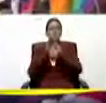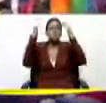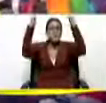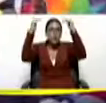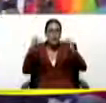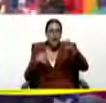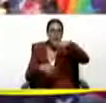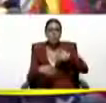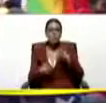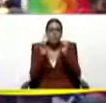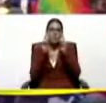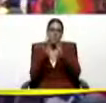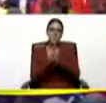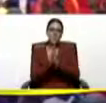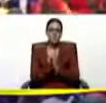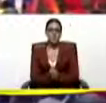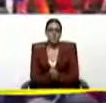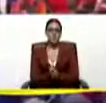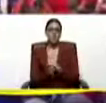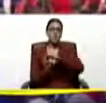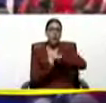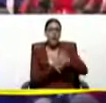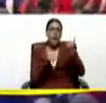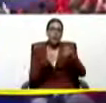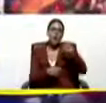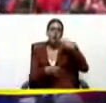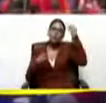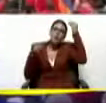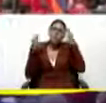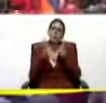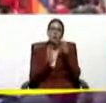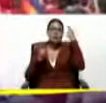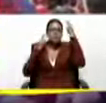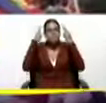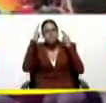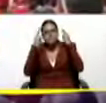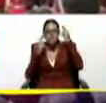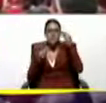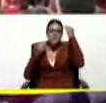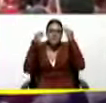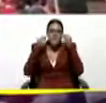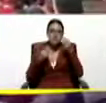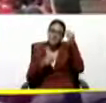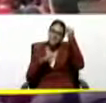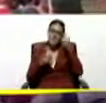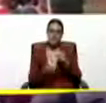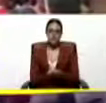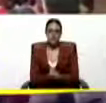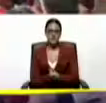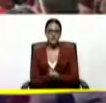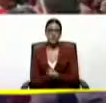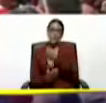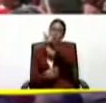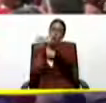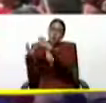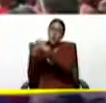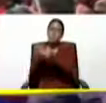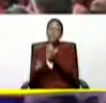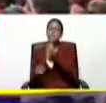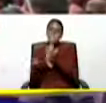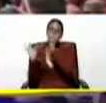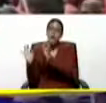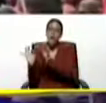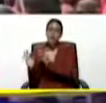reflexión y ustedes me dicen si tengo razón. Ellos son muy malos y perversos